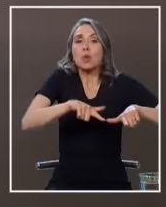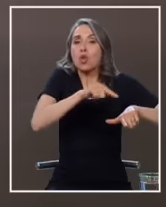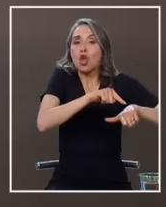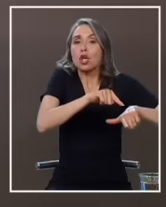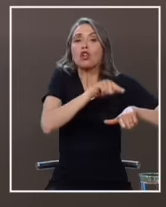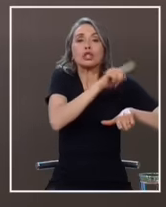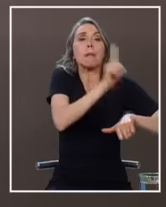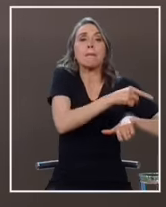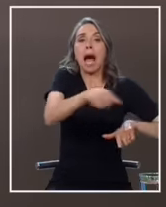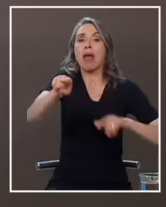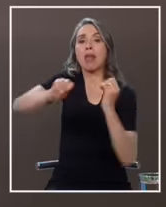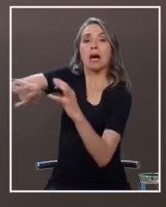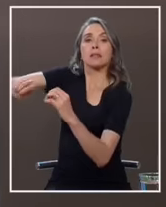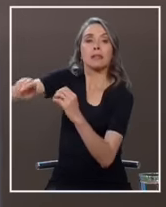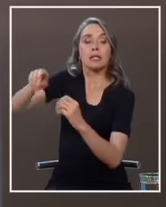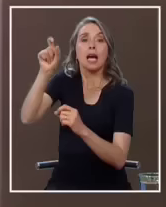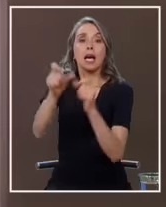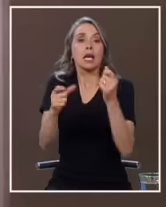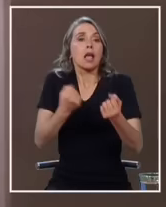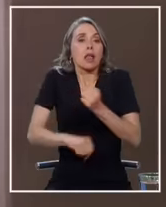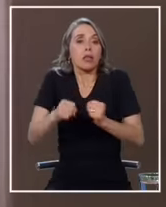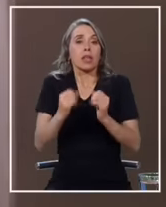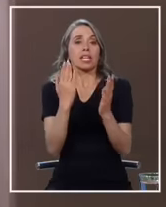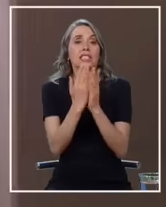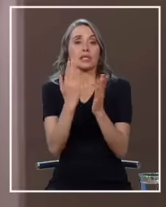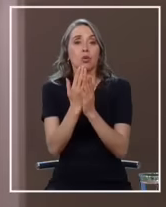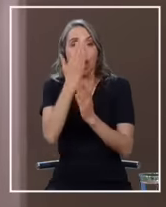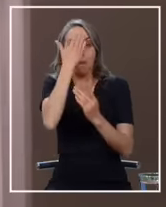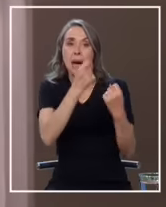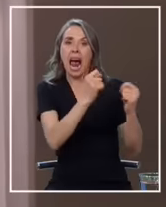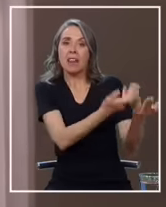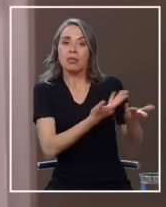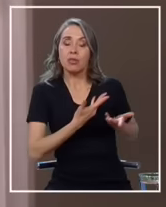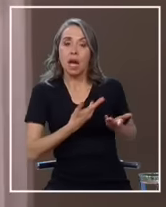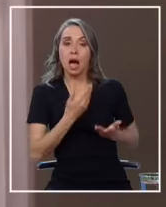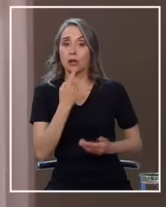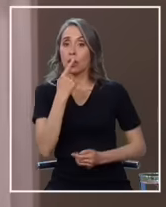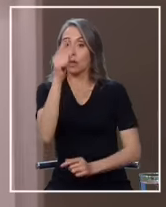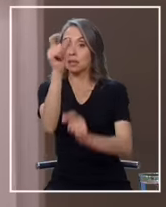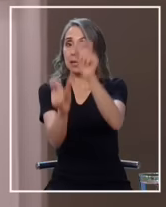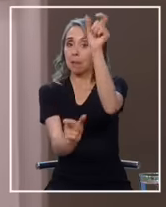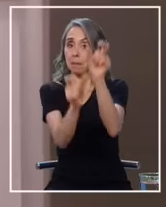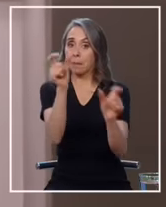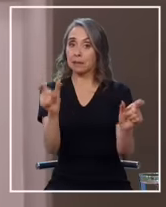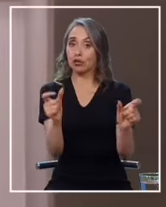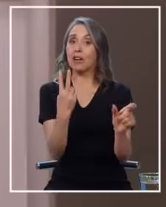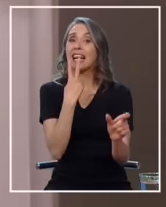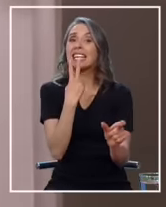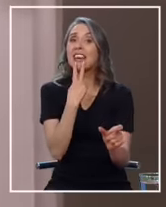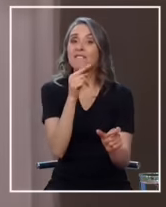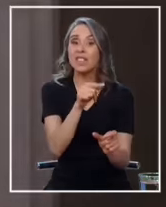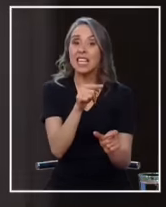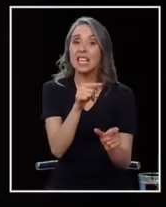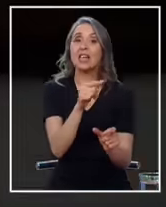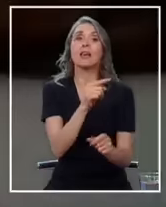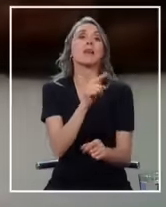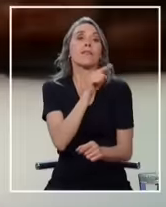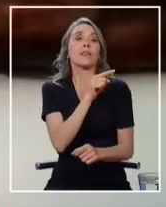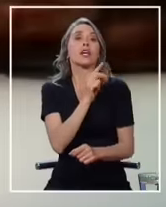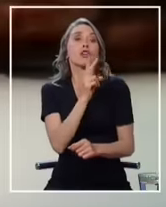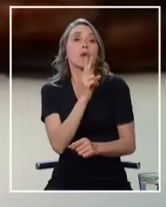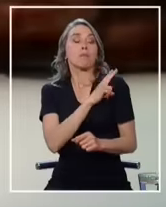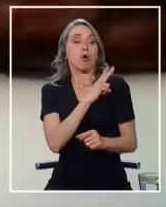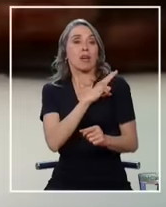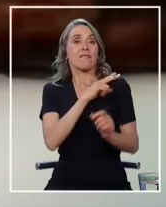consecuencias en los estudiantes que son sometidos a este tipo de maltrato. Las personas que están expuestas a liderazgos